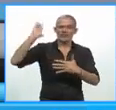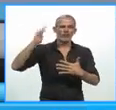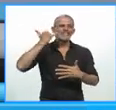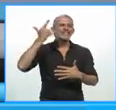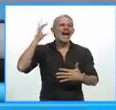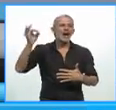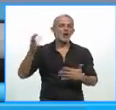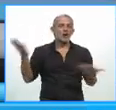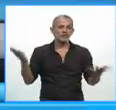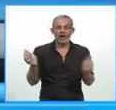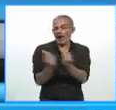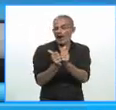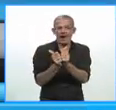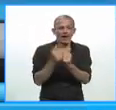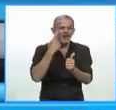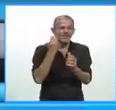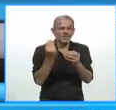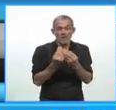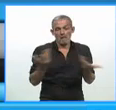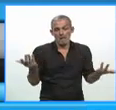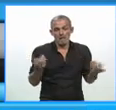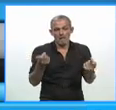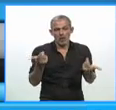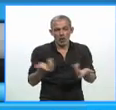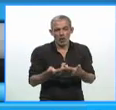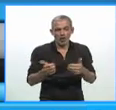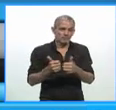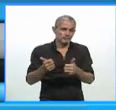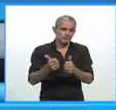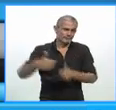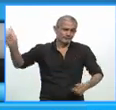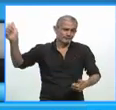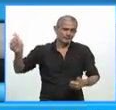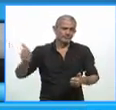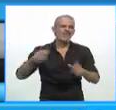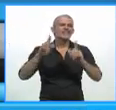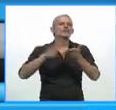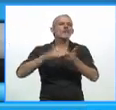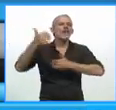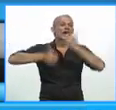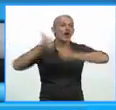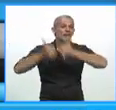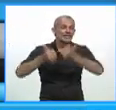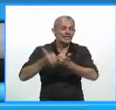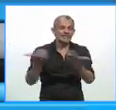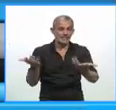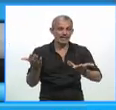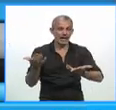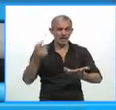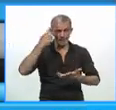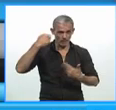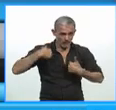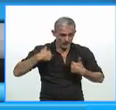que mucho juntos no vivimos. Pero bueno, y después en cuanto a la competencia, yo lo tomo